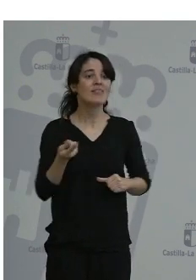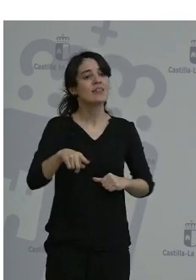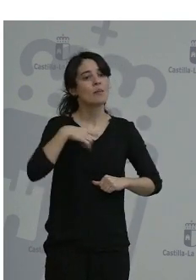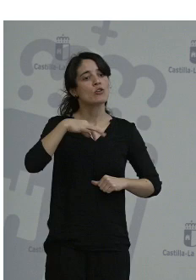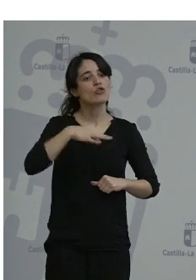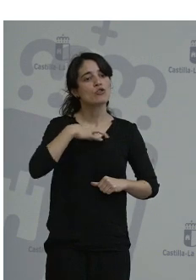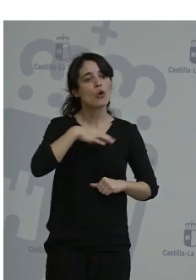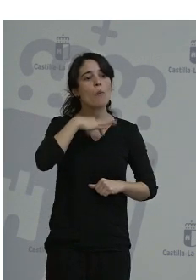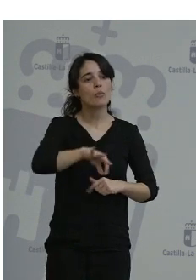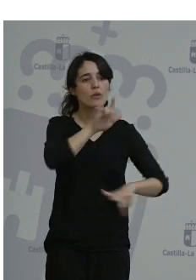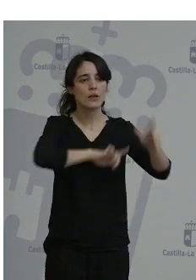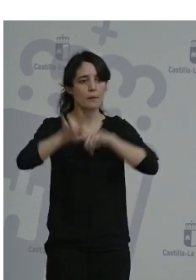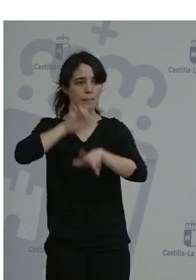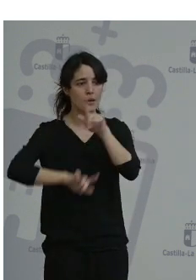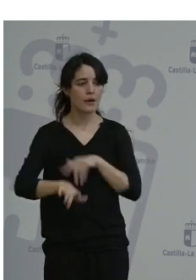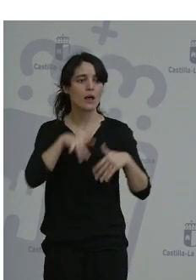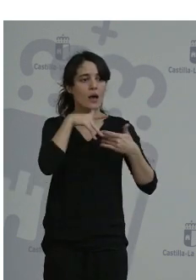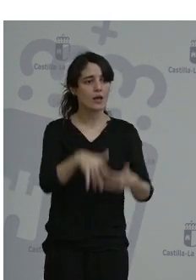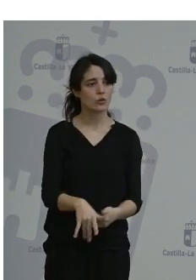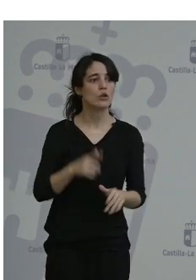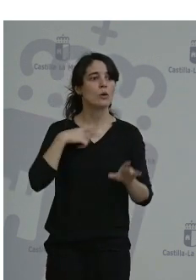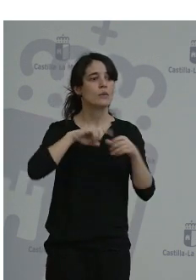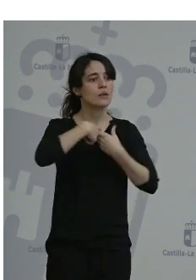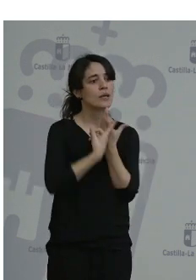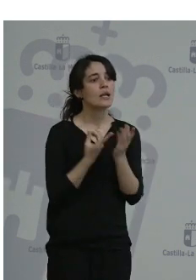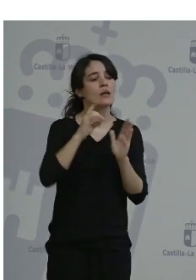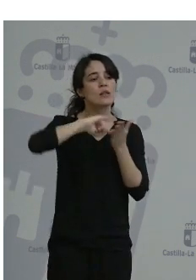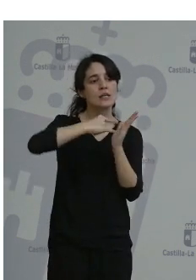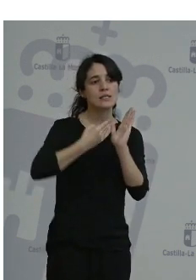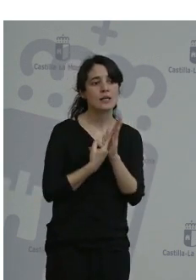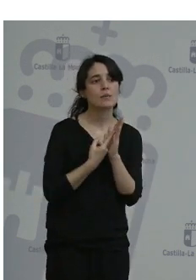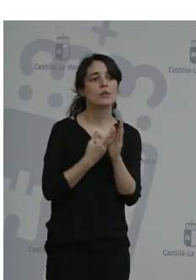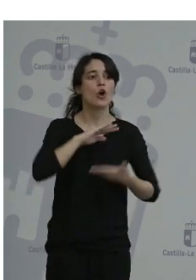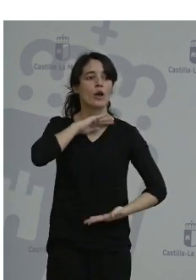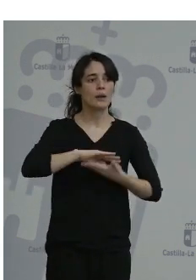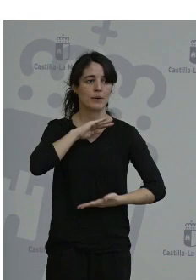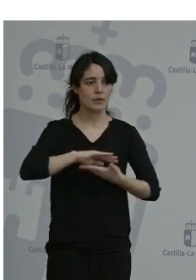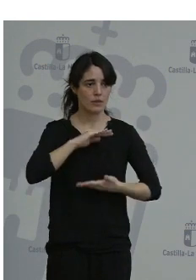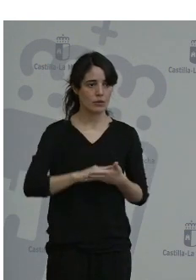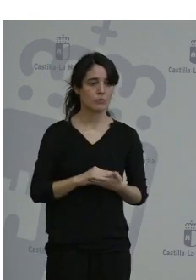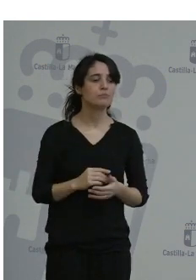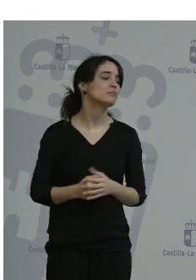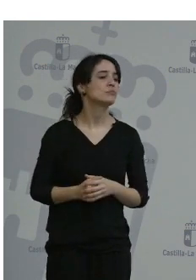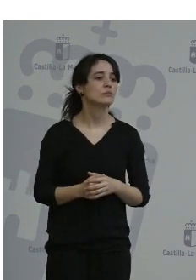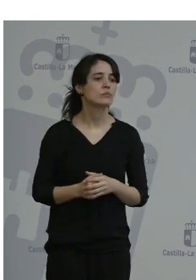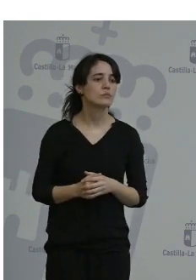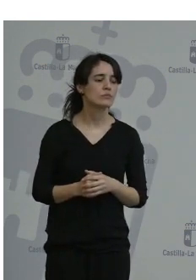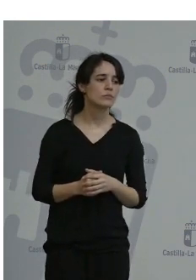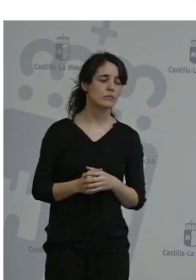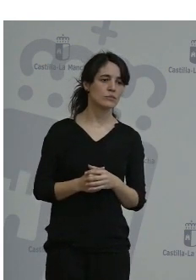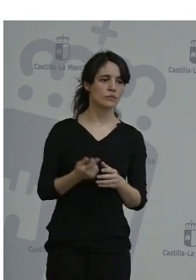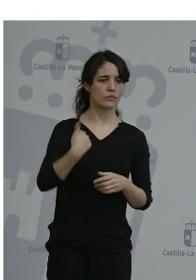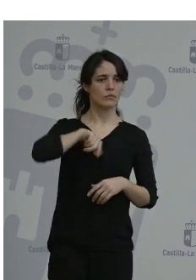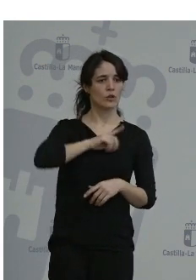Actualmente participo en el servicio de capacitación de APANAS, aquí en Toledo, donde ya hemos comenzado a